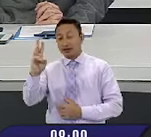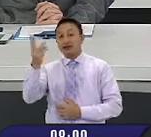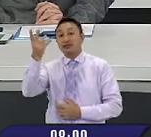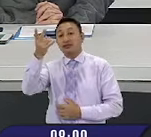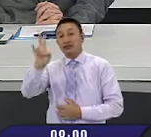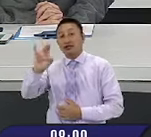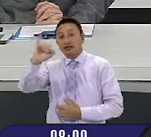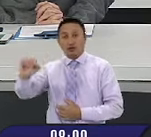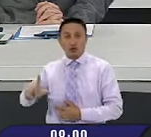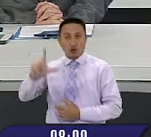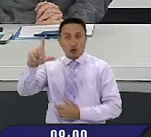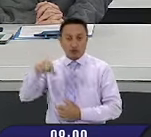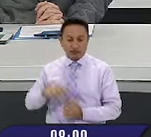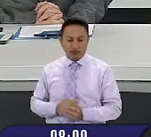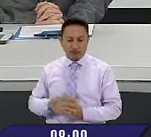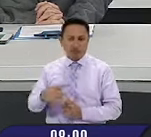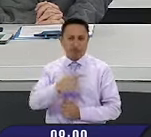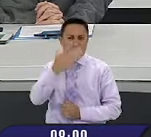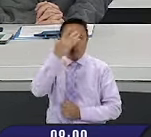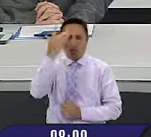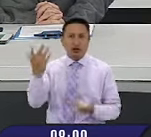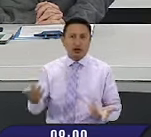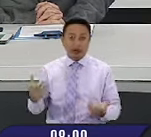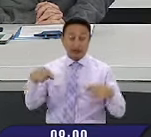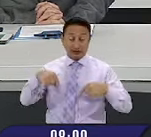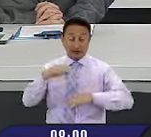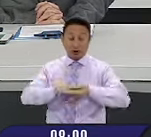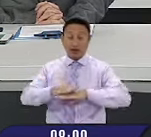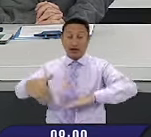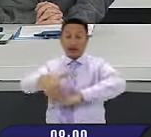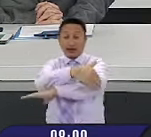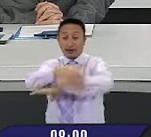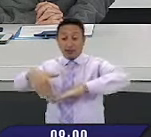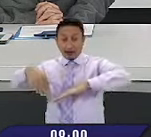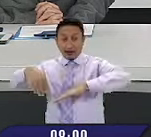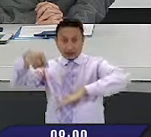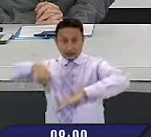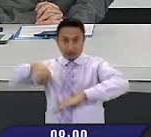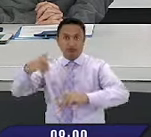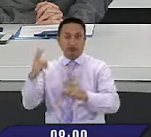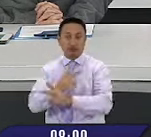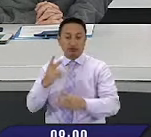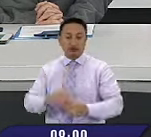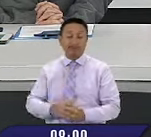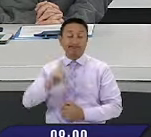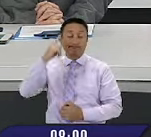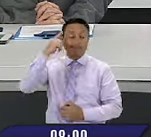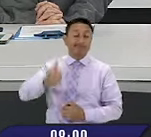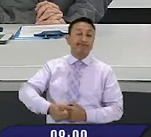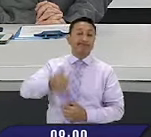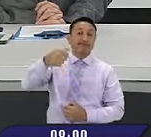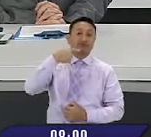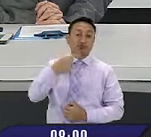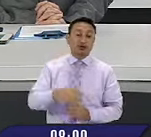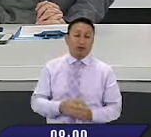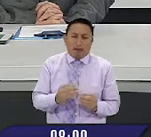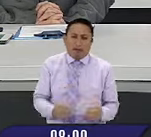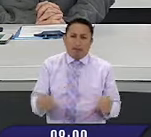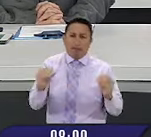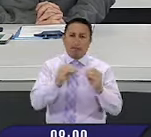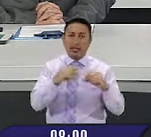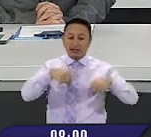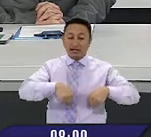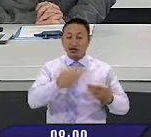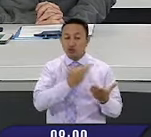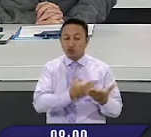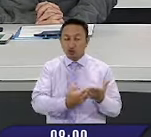de julio. ¿A qué se debe? A la ola de inseguridad en las vías. El gobierno, por su parte, anunció la implementación de la mesa